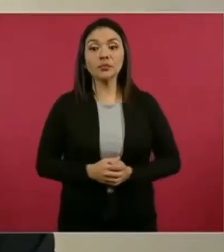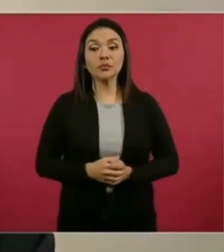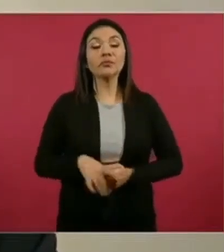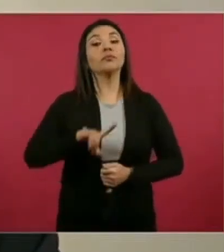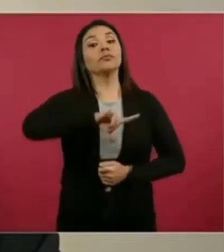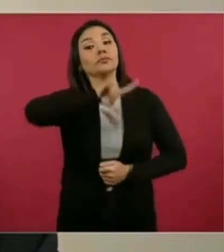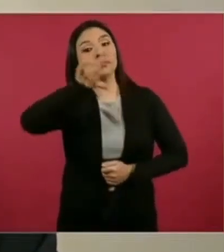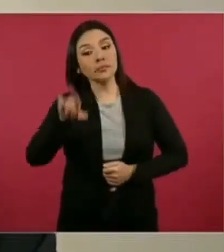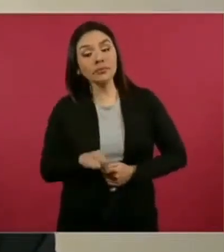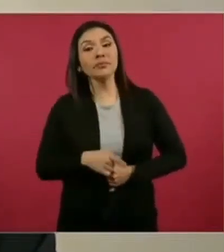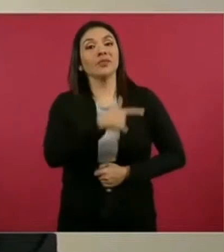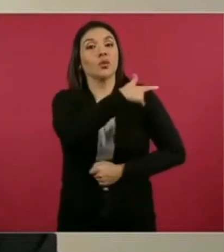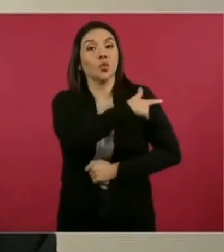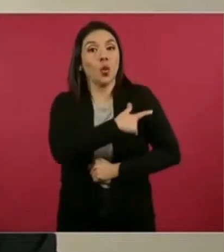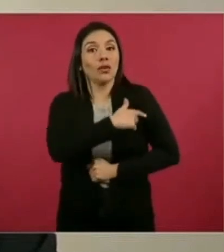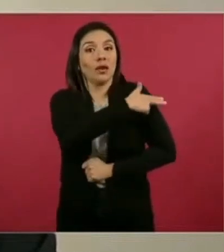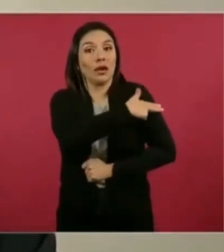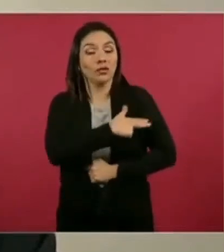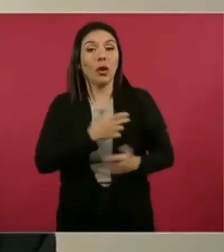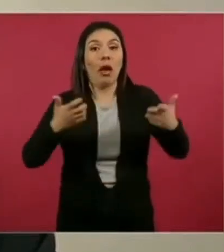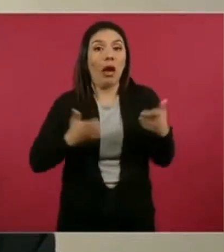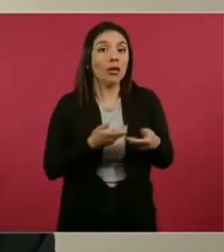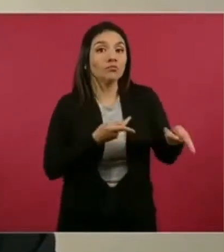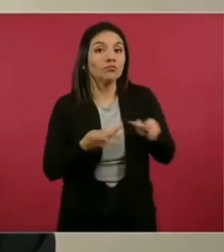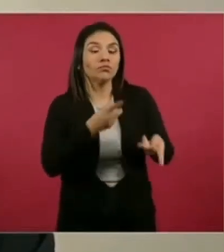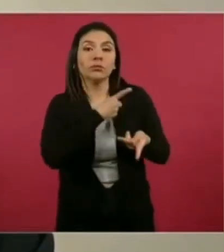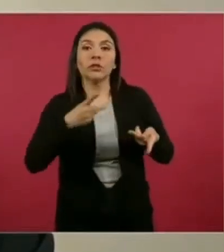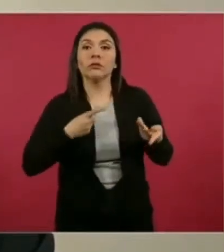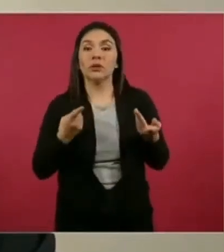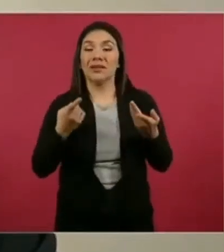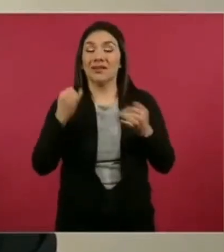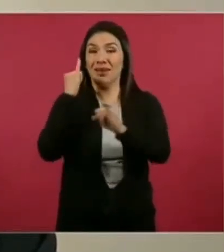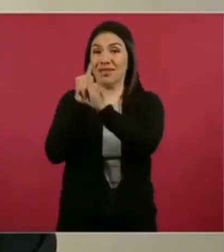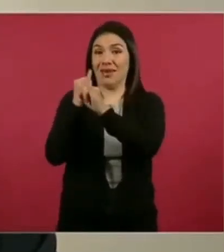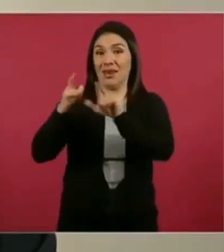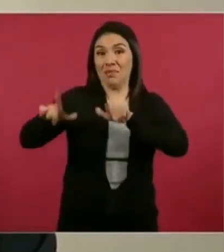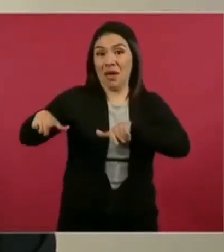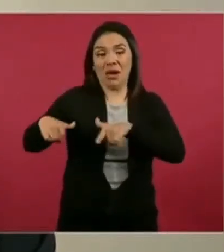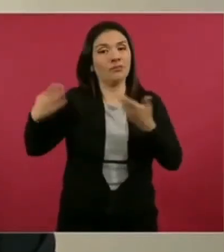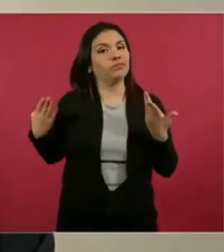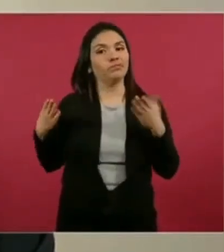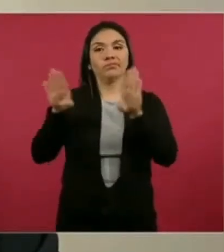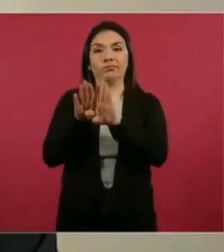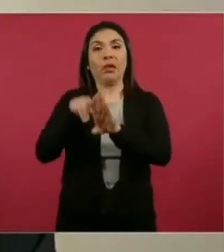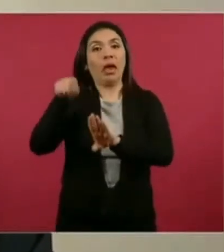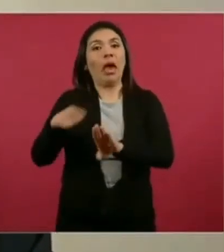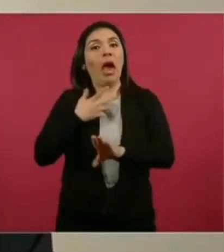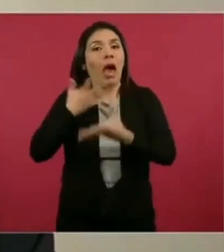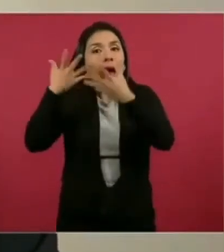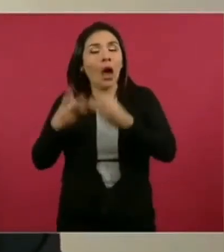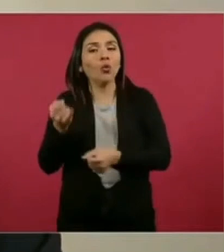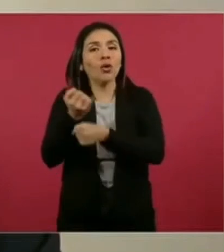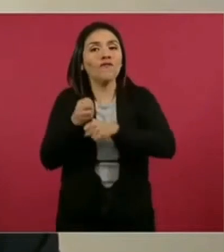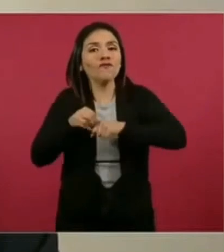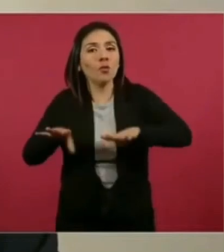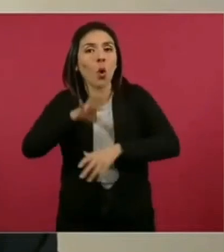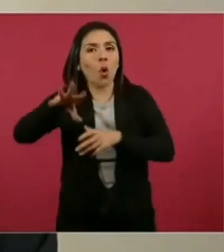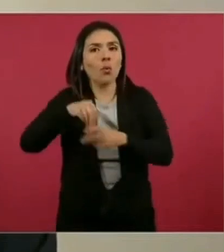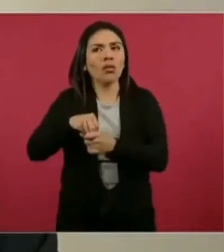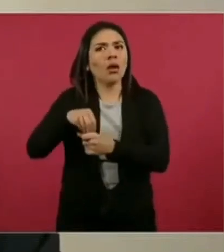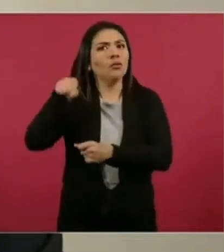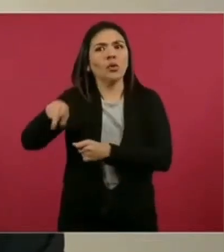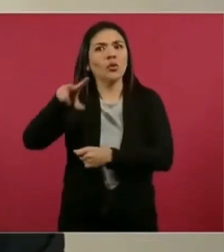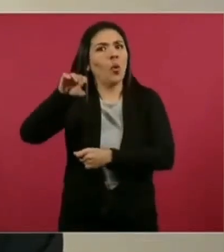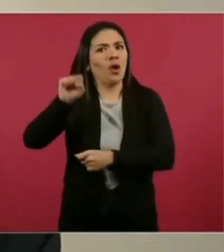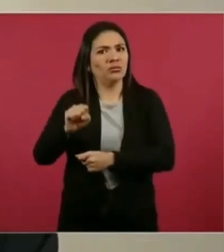Enseguida, la Guardia Nacional procedió a cerrar el sitio donde se alojaba la información extraída ilegalmente,